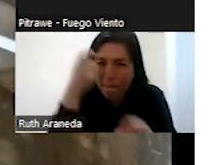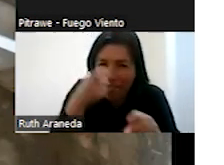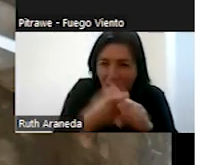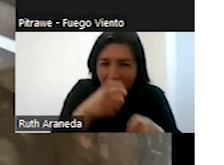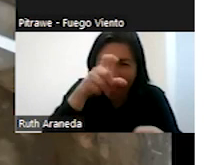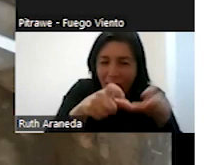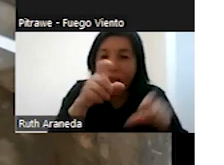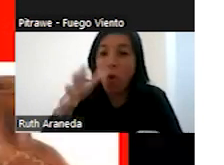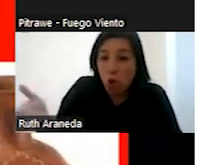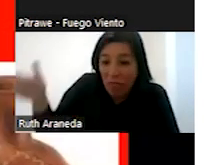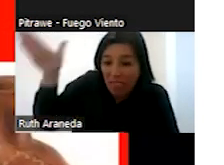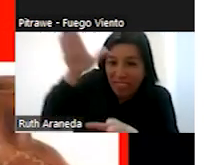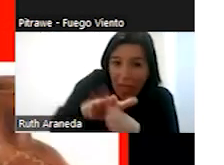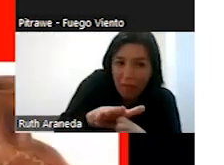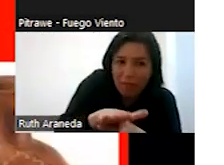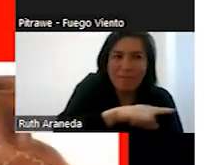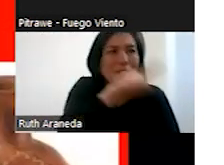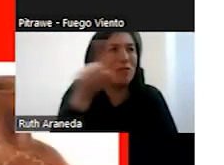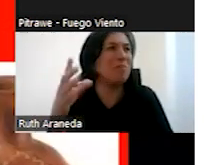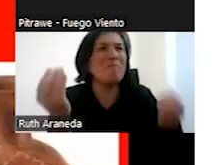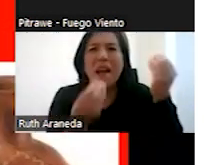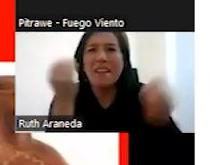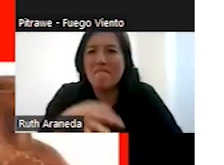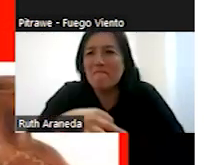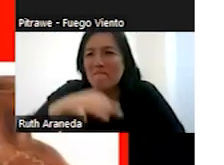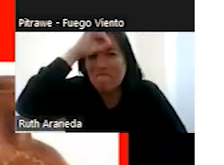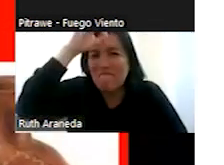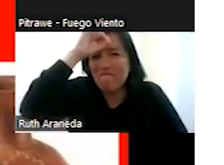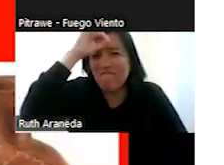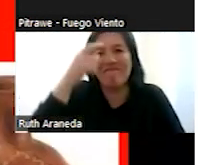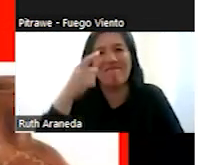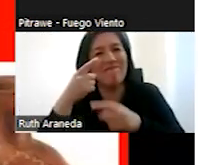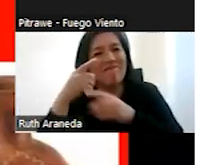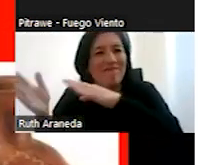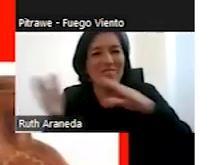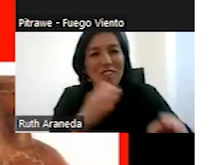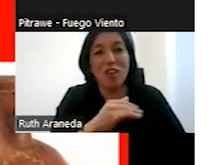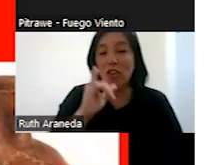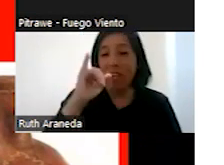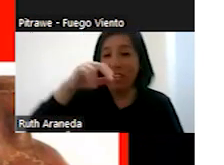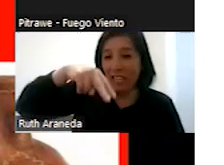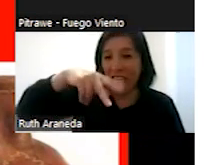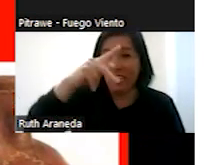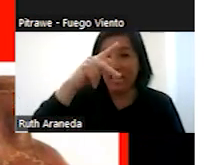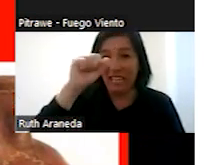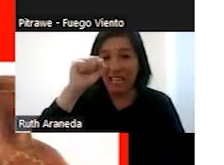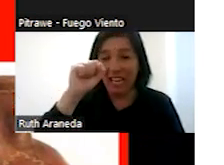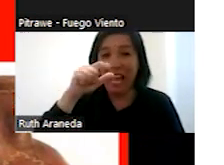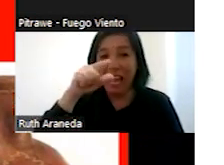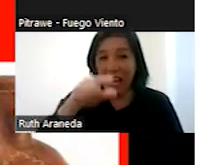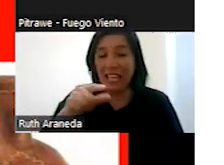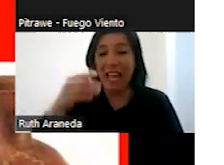incluso. Es un misterio. Y finalmente el Inca, que se instala y que envía primero a sus emisarios y traslada